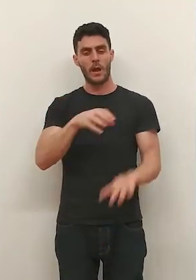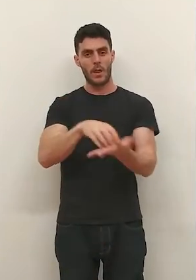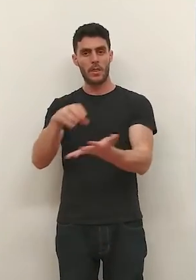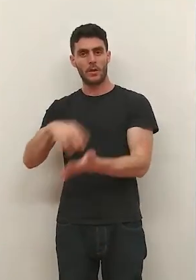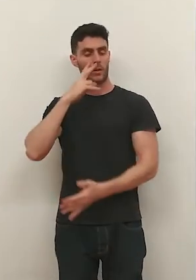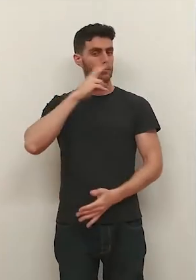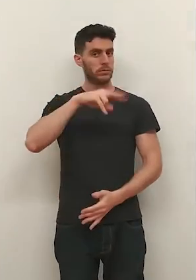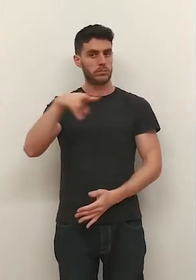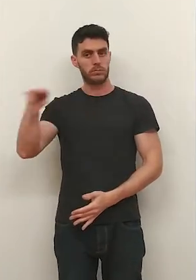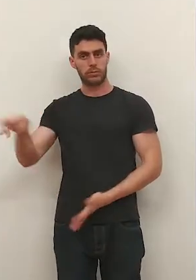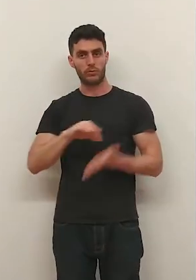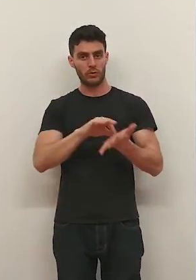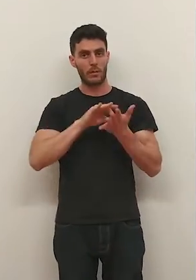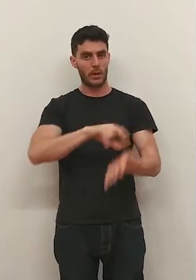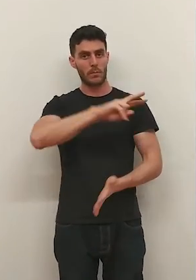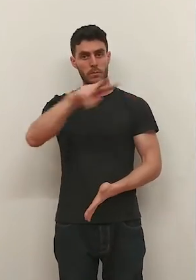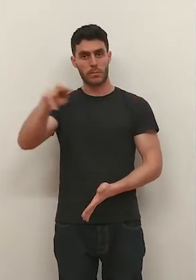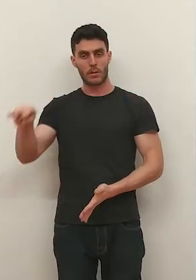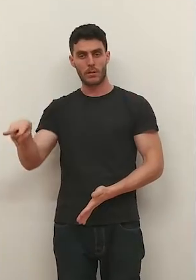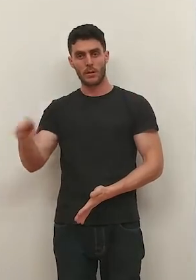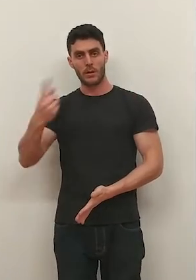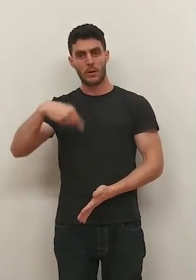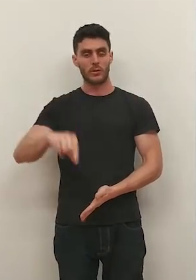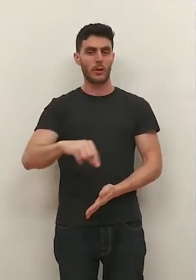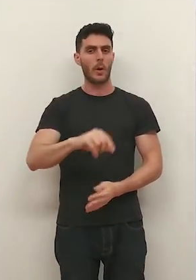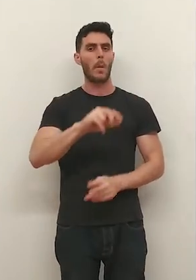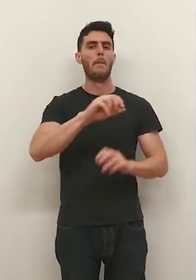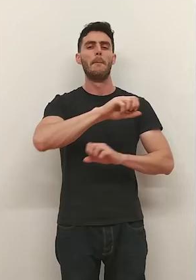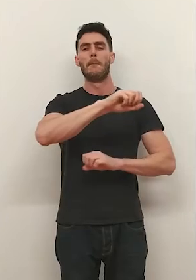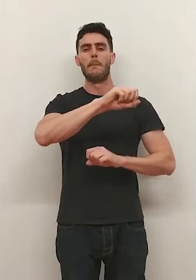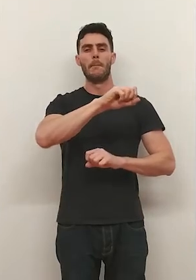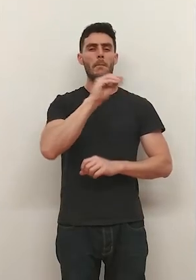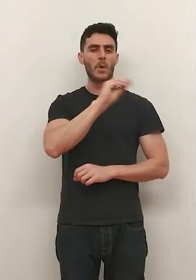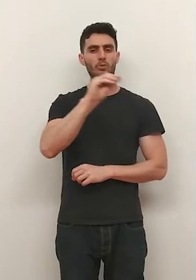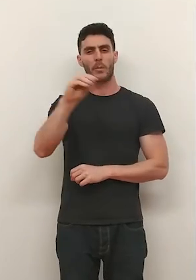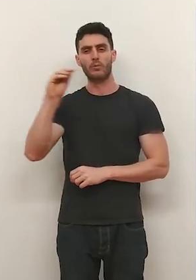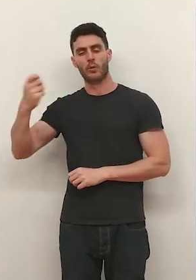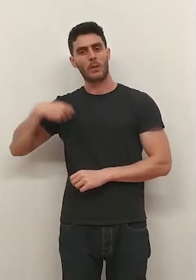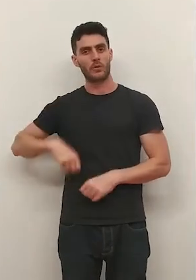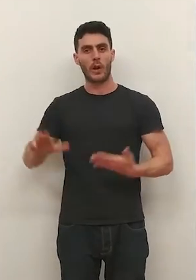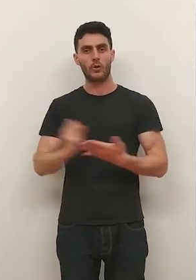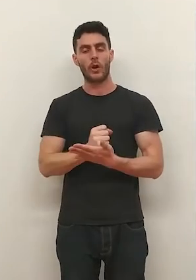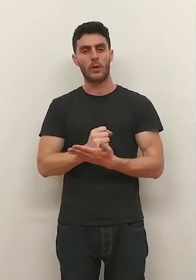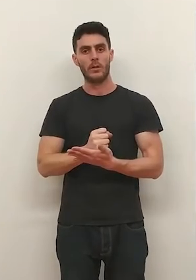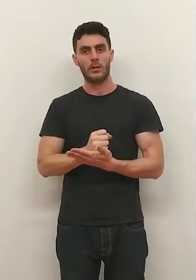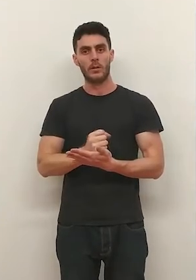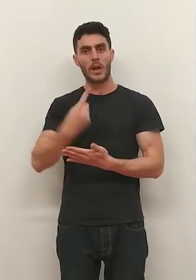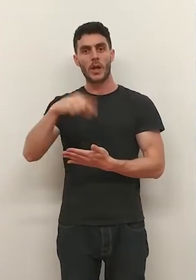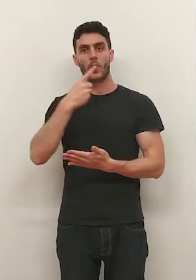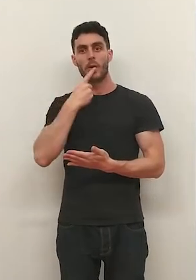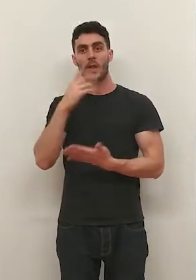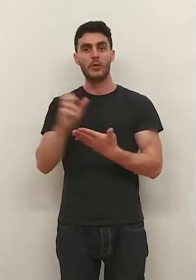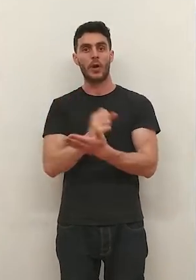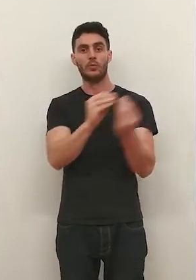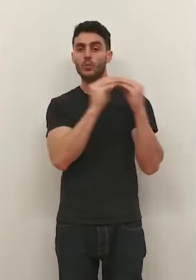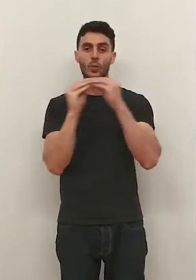de centros y servicios. Hemos preguntado a los y las profesionales y su voz es